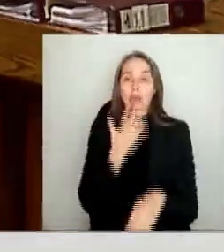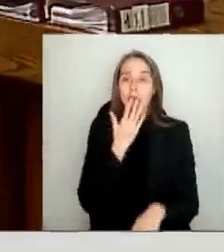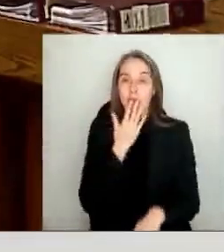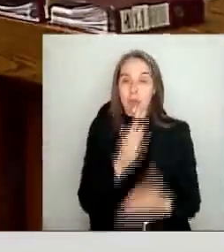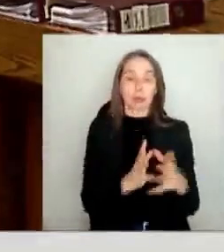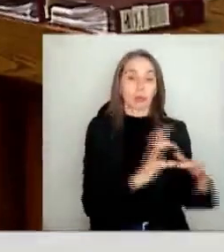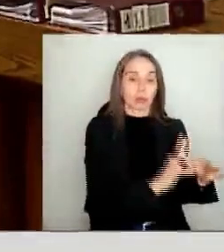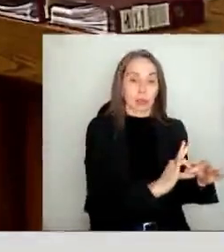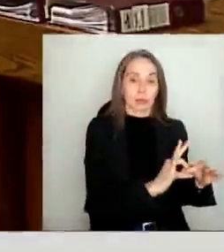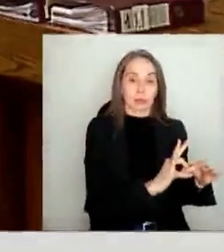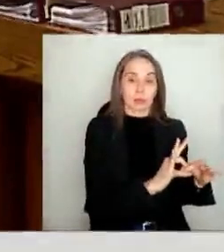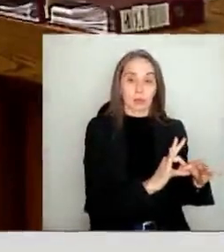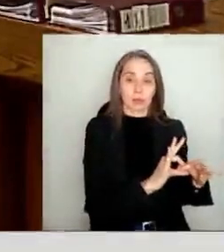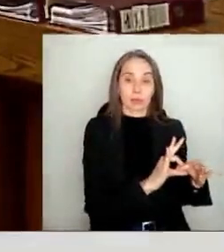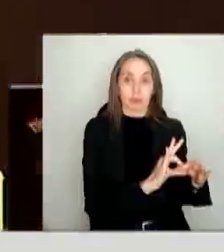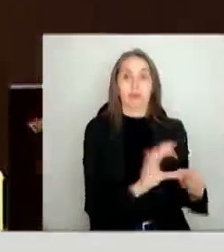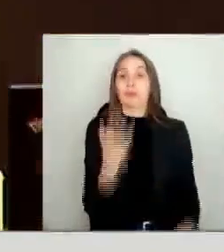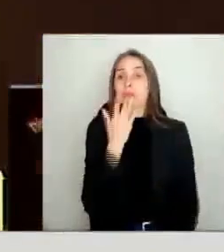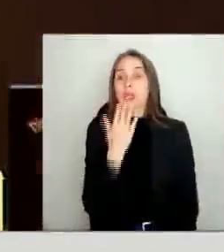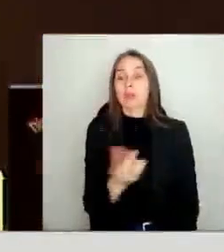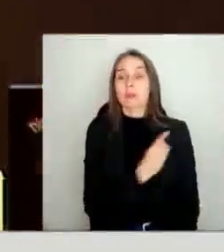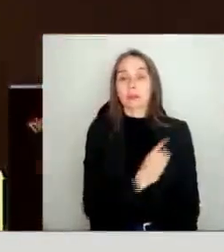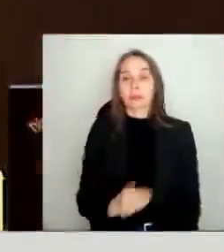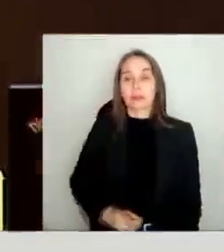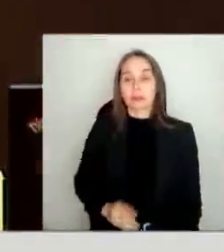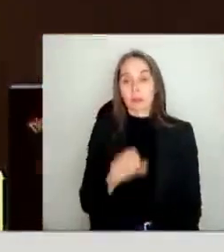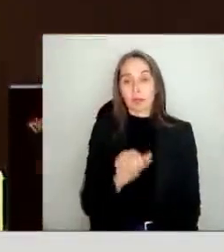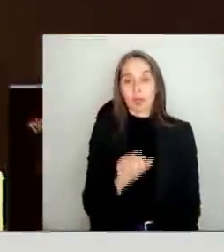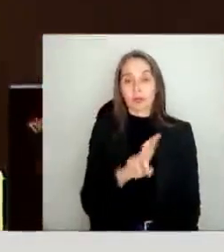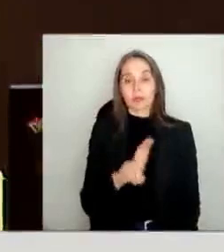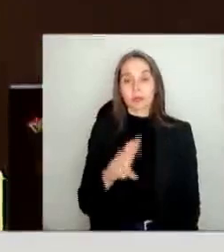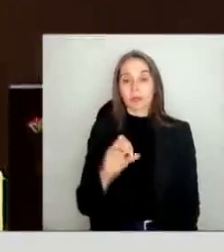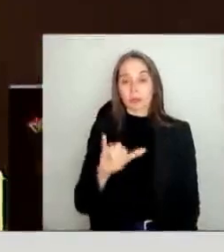gracias tiene la palabra el diputado Arroyo sobre la